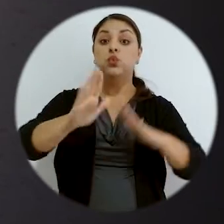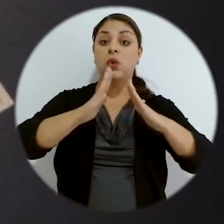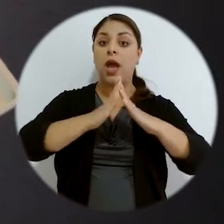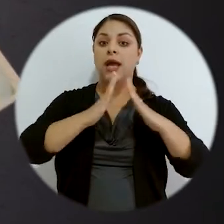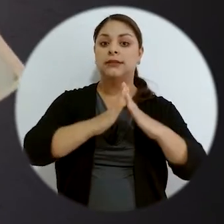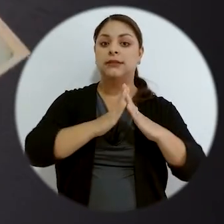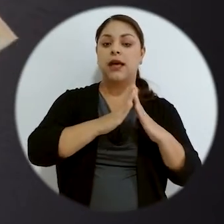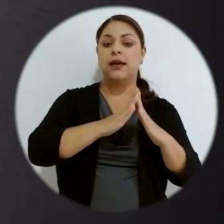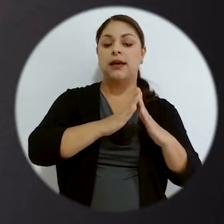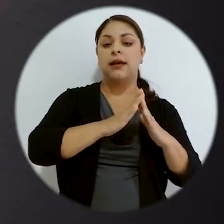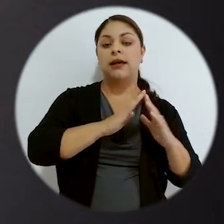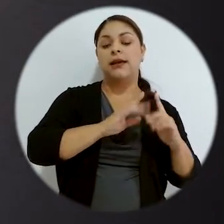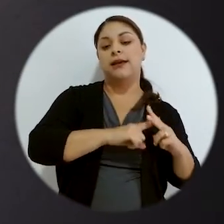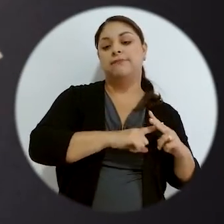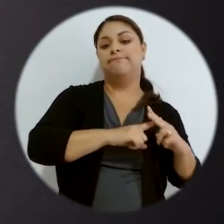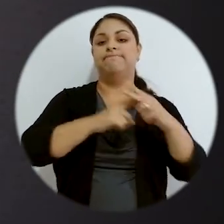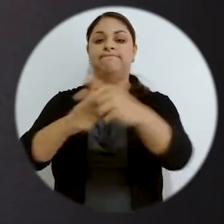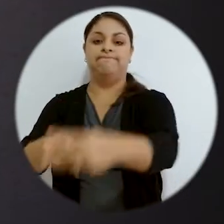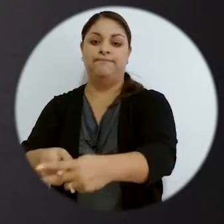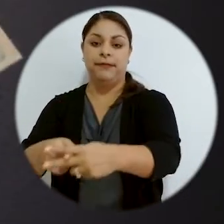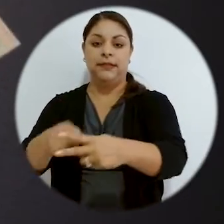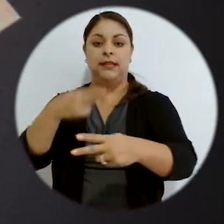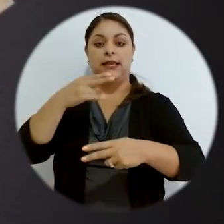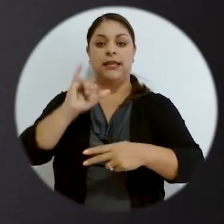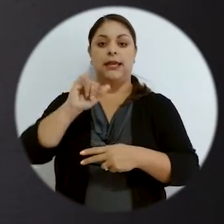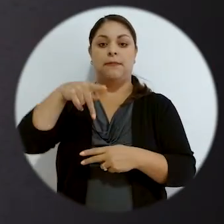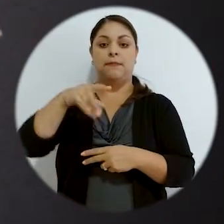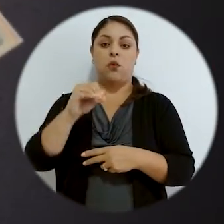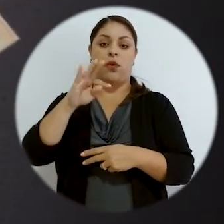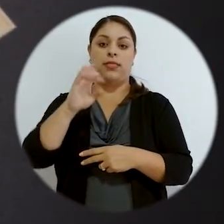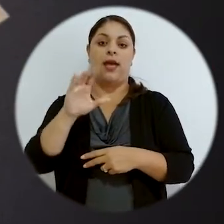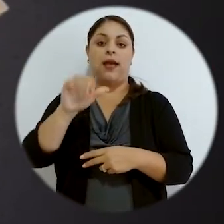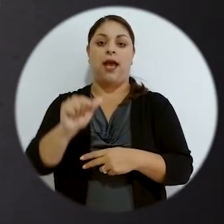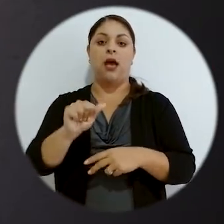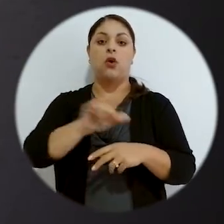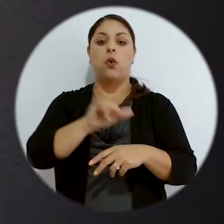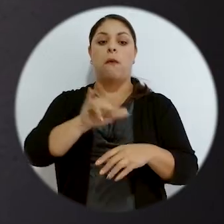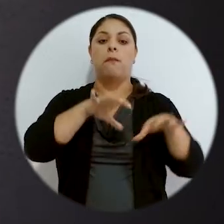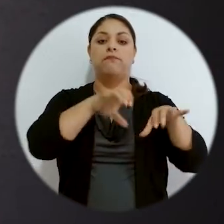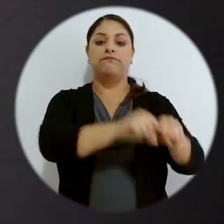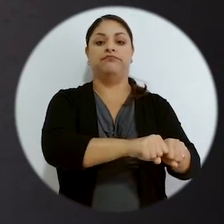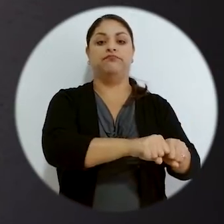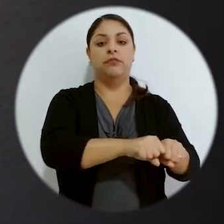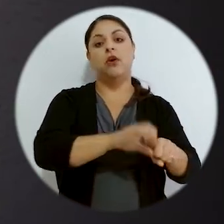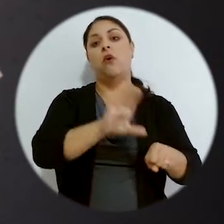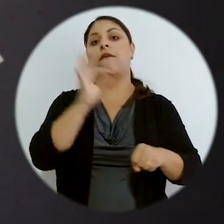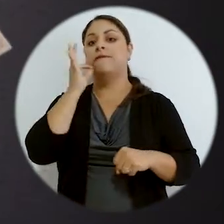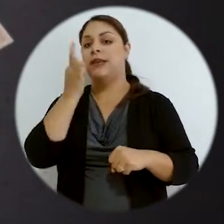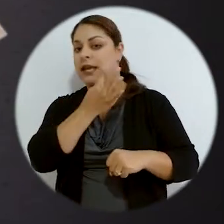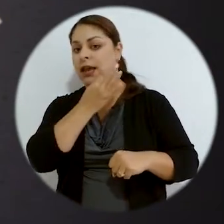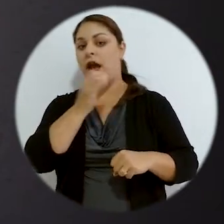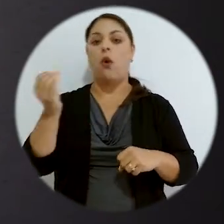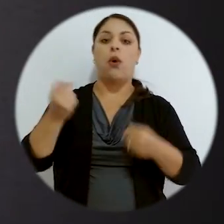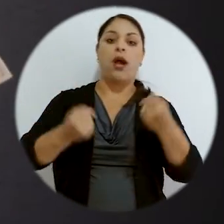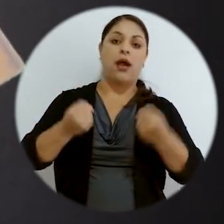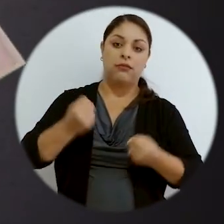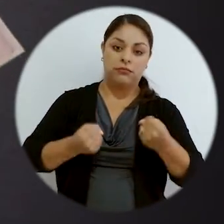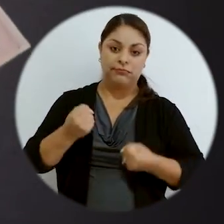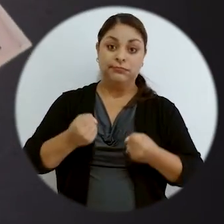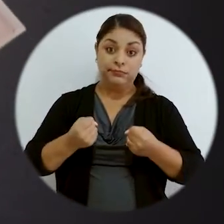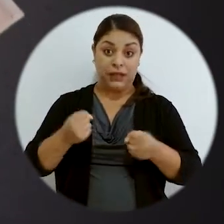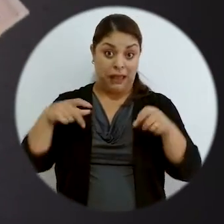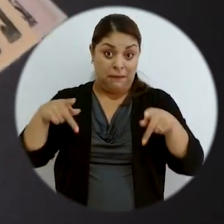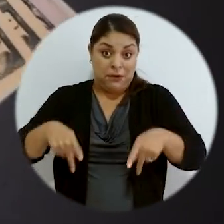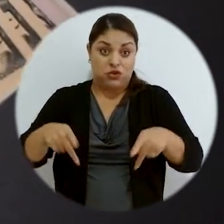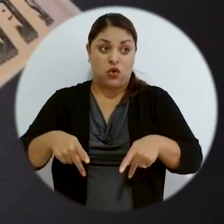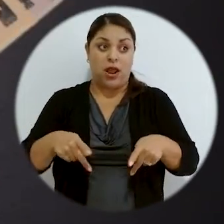o hipotecas tu vehículo o hipotecas tu finca. Lo más común es que la gente acceda a este tipo de créditos